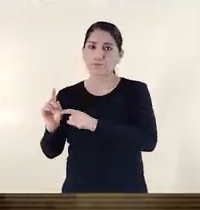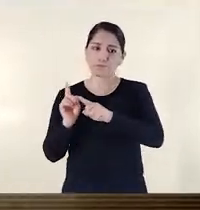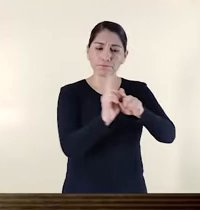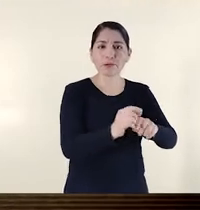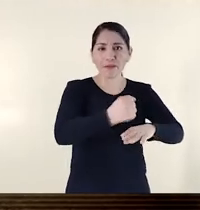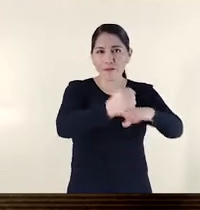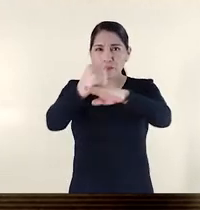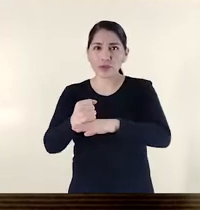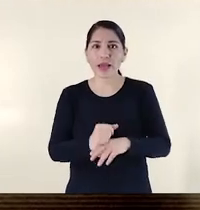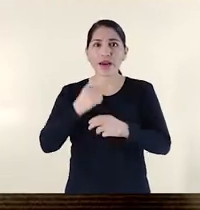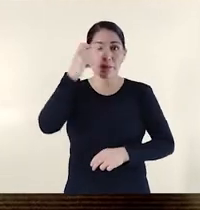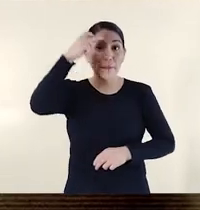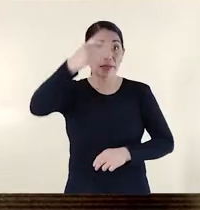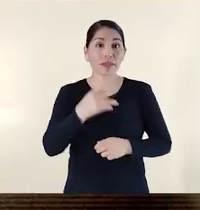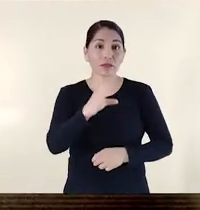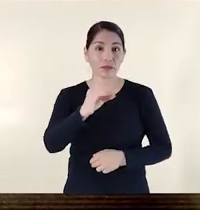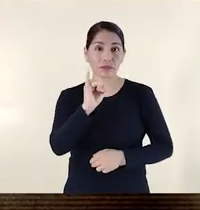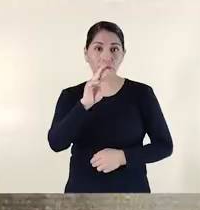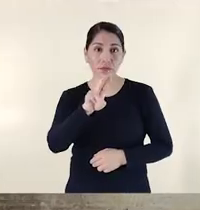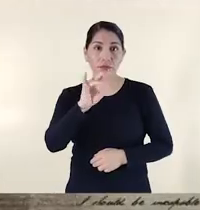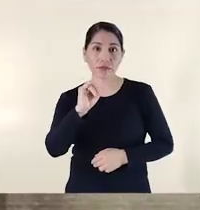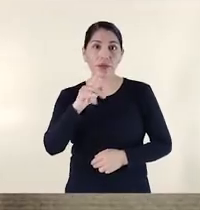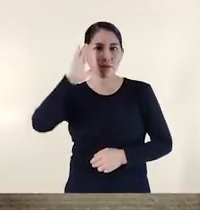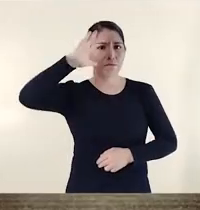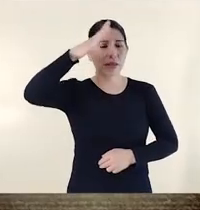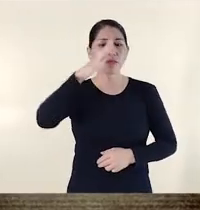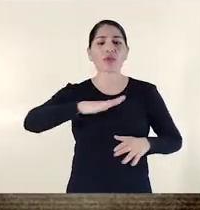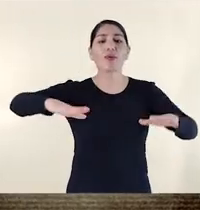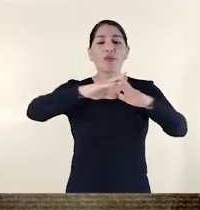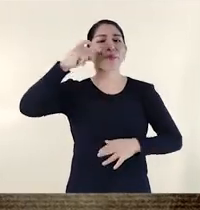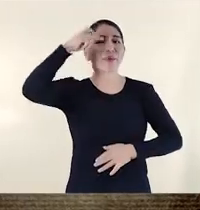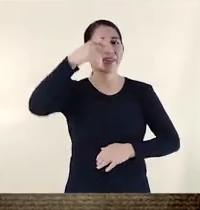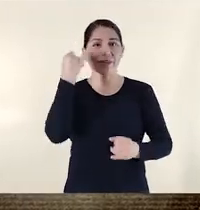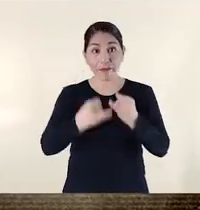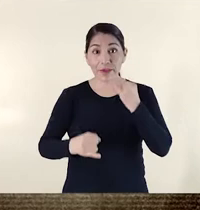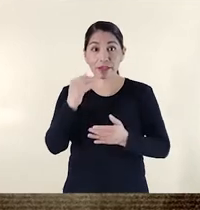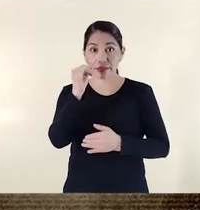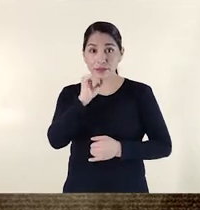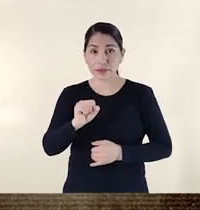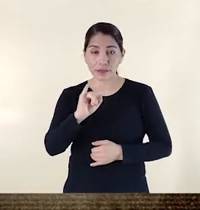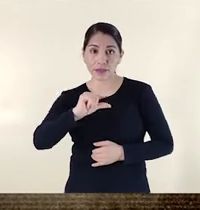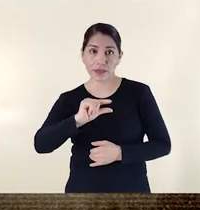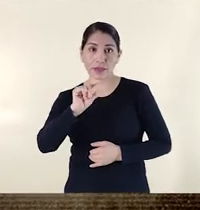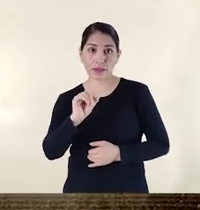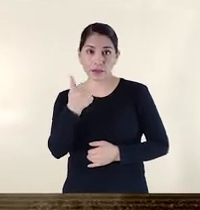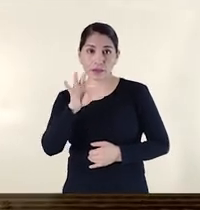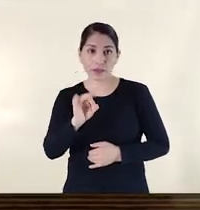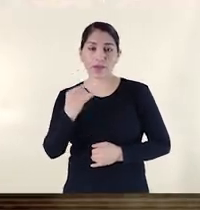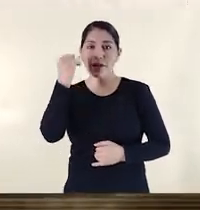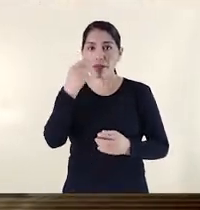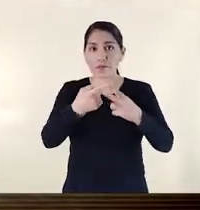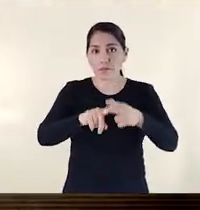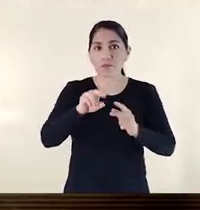llevando a algunos de sus miembros a fundar el Partido Civil que dominó el ambiente político de a fines del siglo XIX y principios del